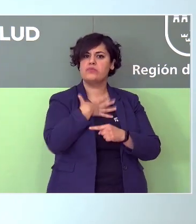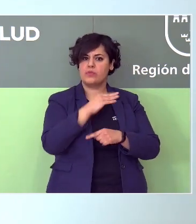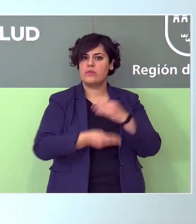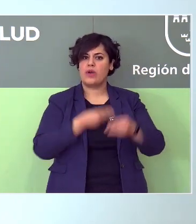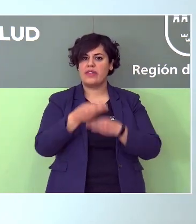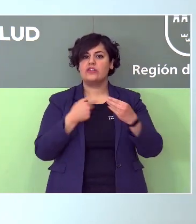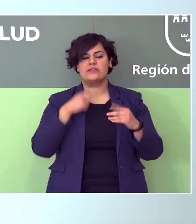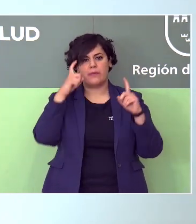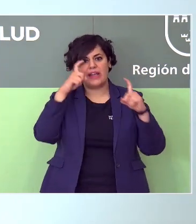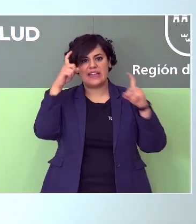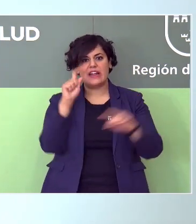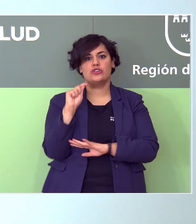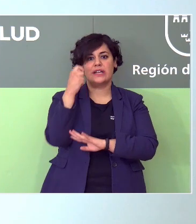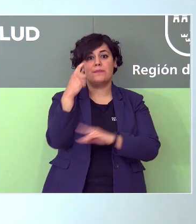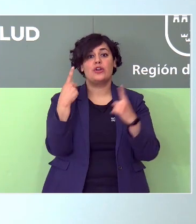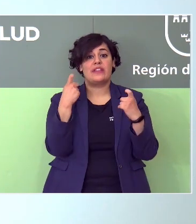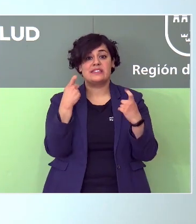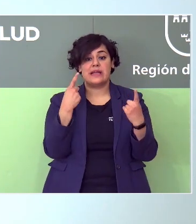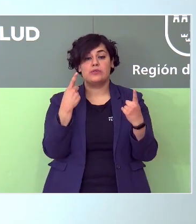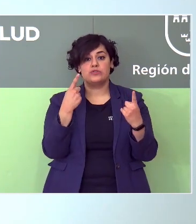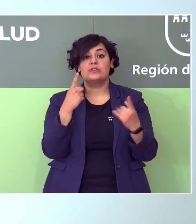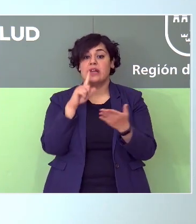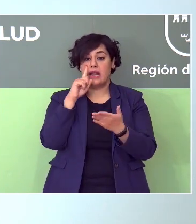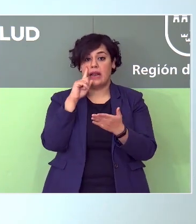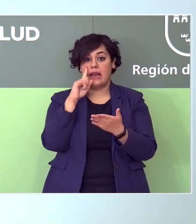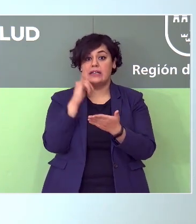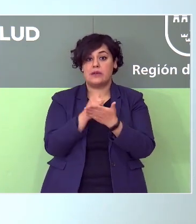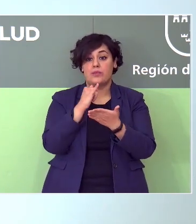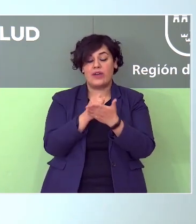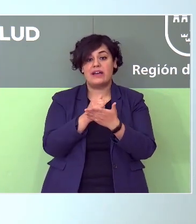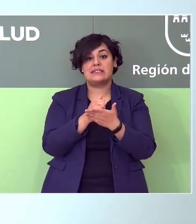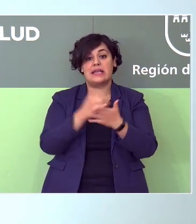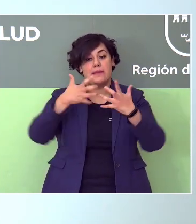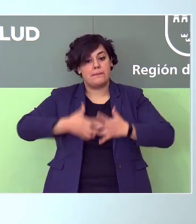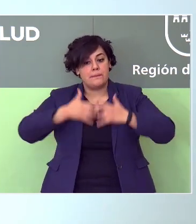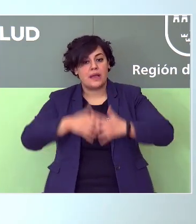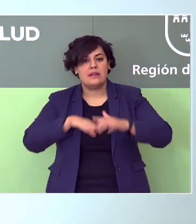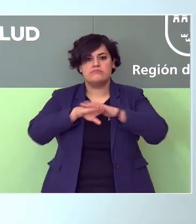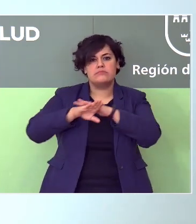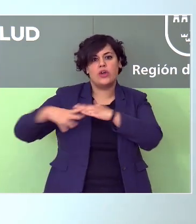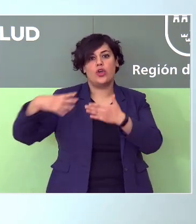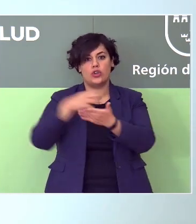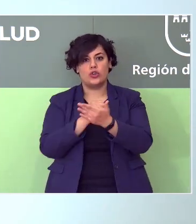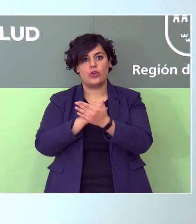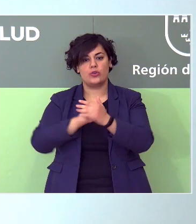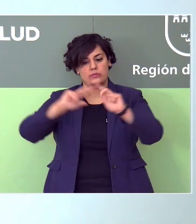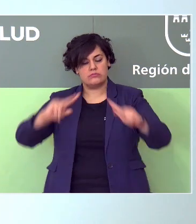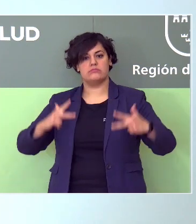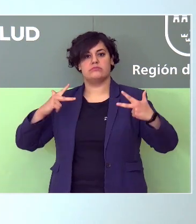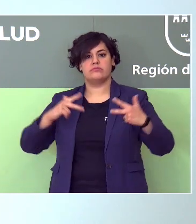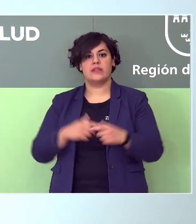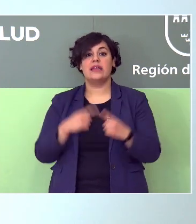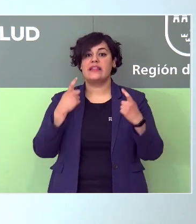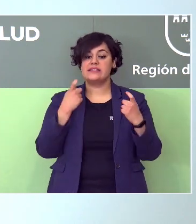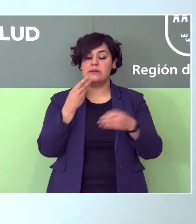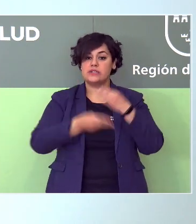lo que vamos a intentar conseguir. Pero necesitamos que se indiquen esas pruebas, no realizarlas lógicamente de manera inapropiada, realizarlas a las personas que tenemos que